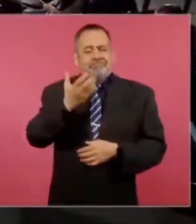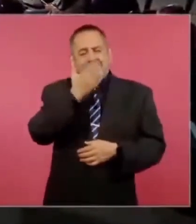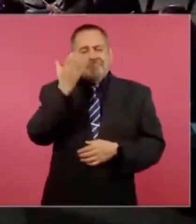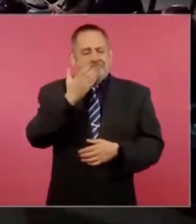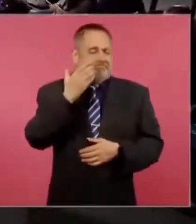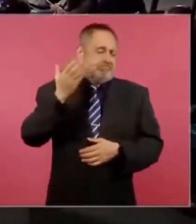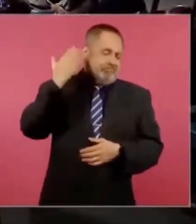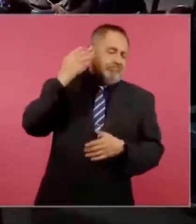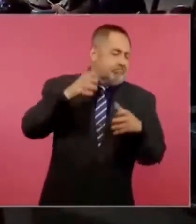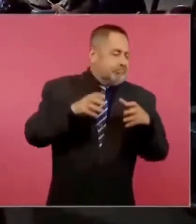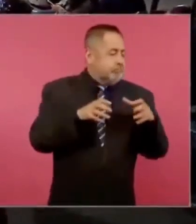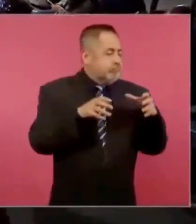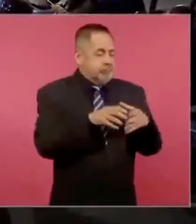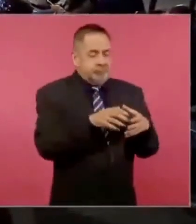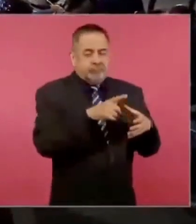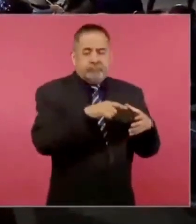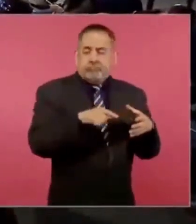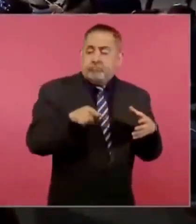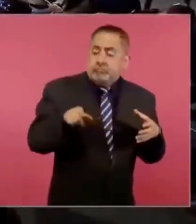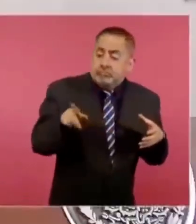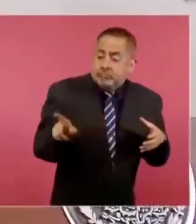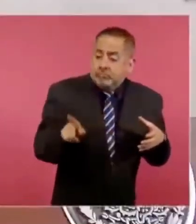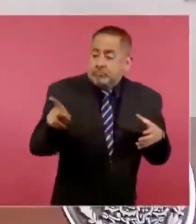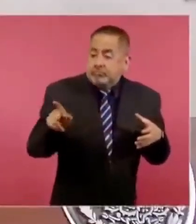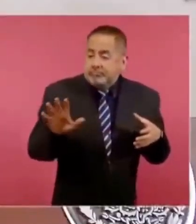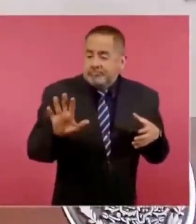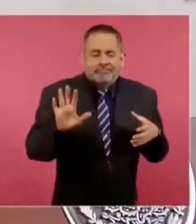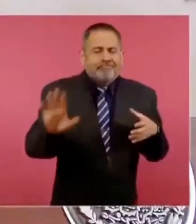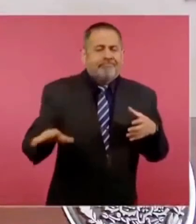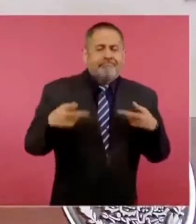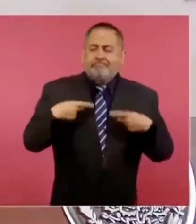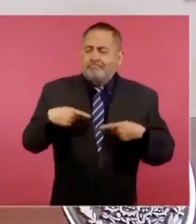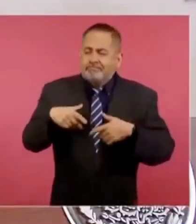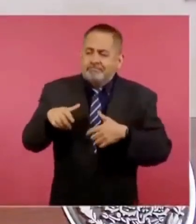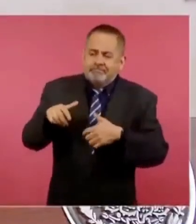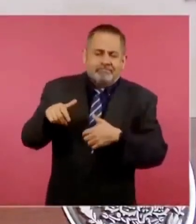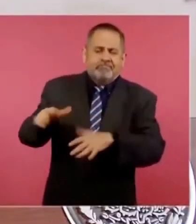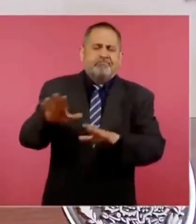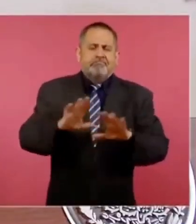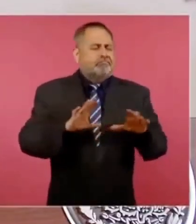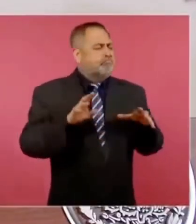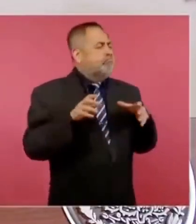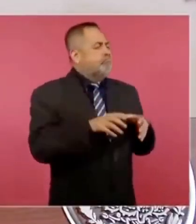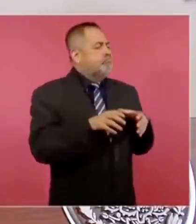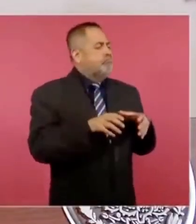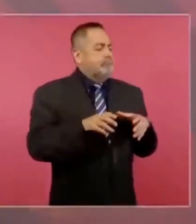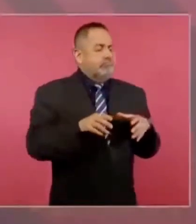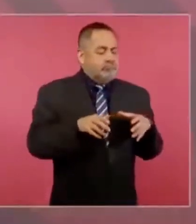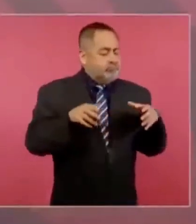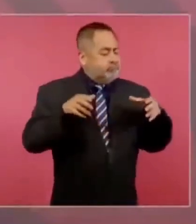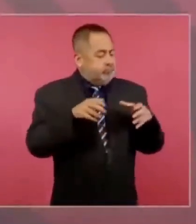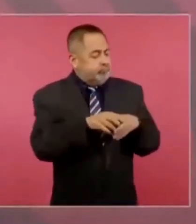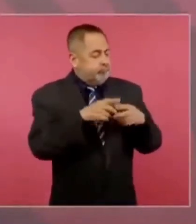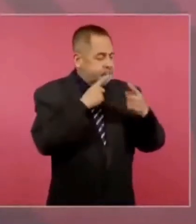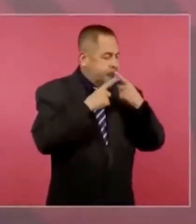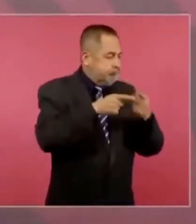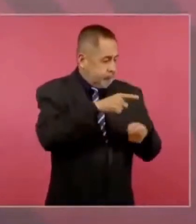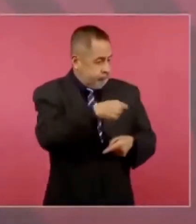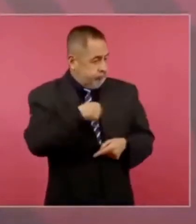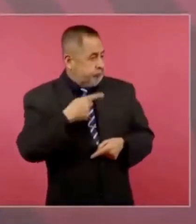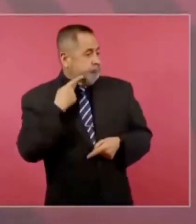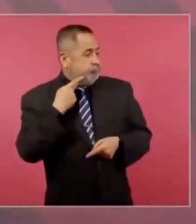tomar en cuenta al pueblo. El pueblo no existía. La política era asunto de los políticos.